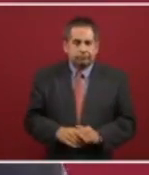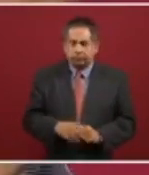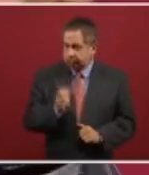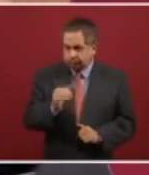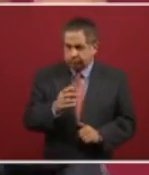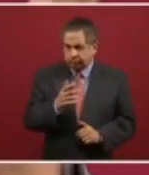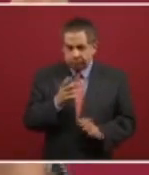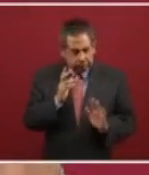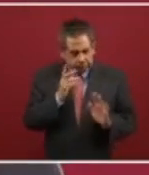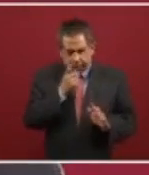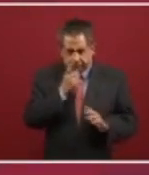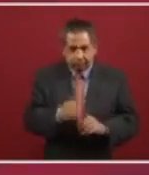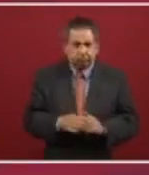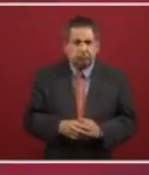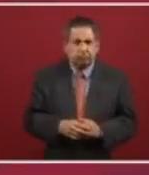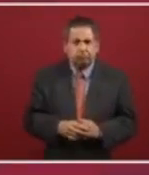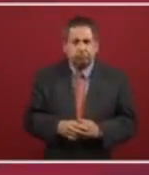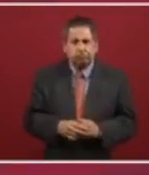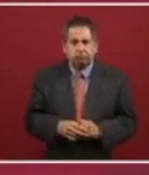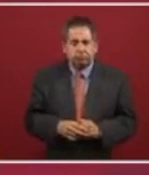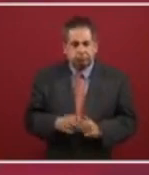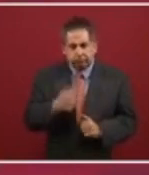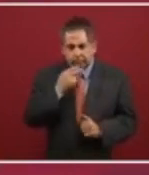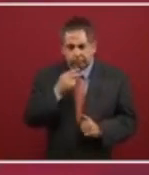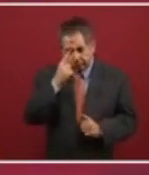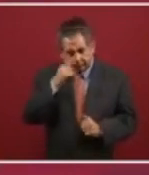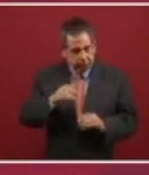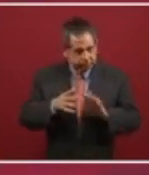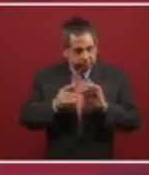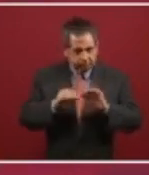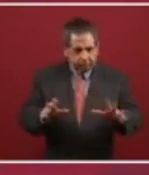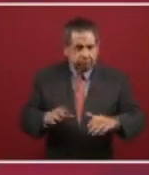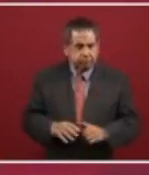así me sirve para